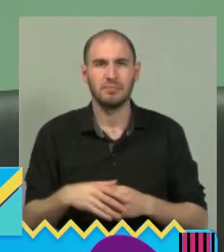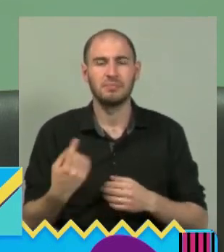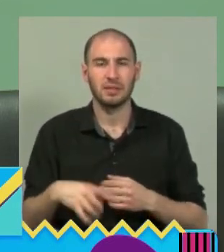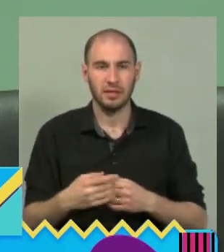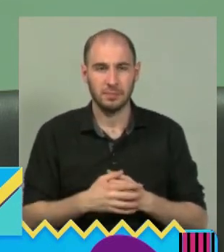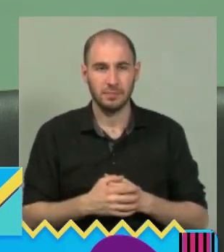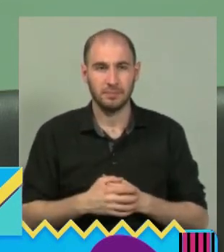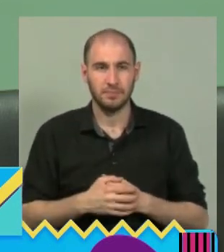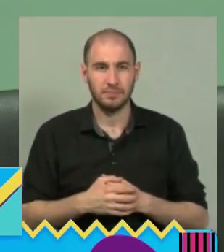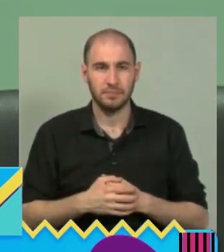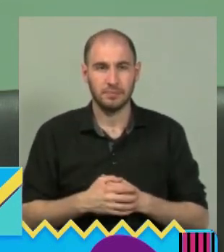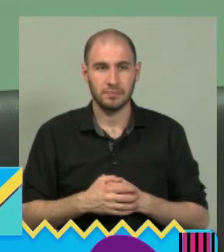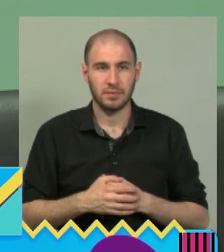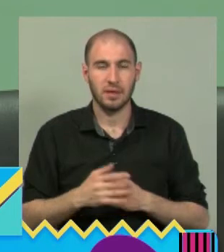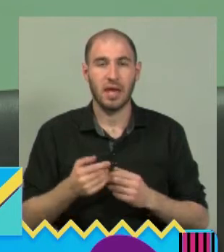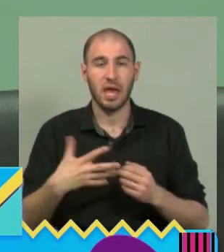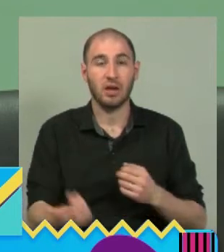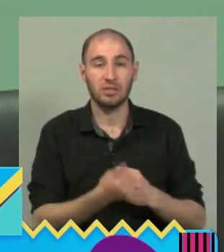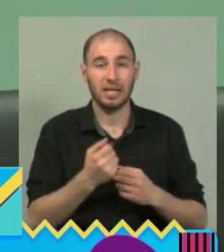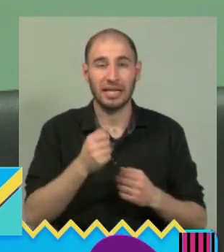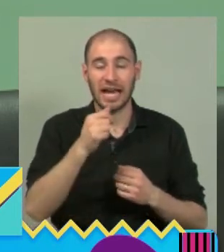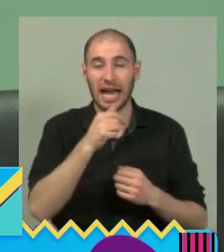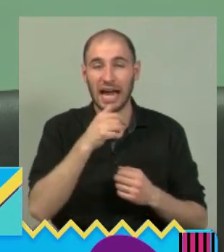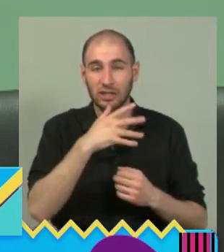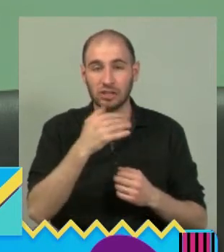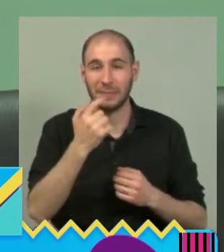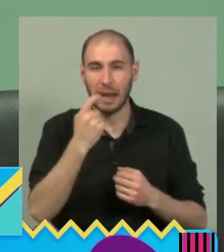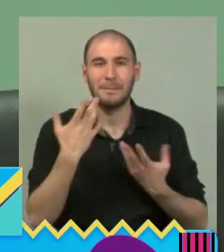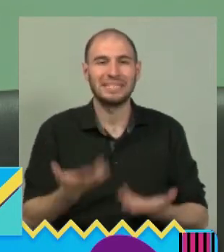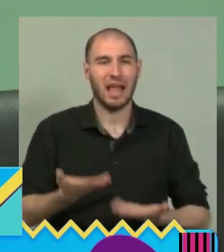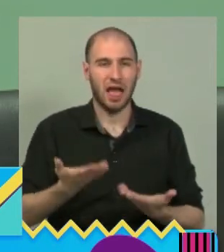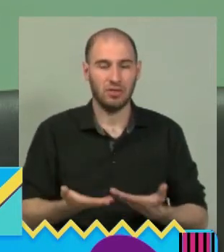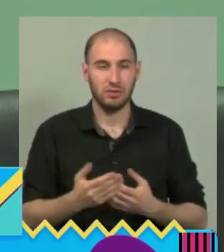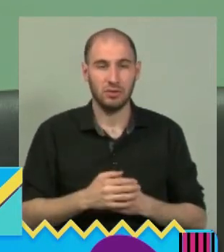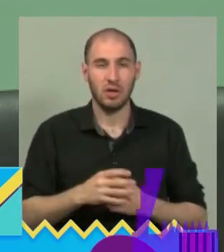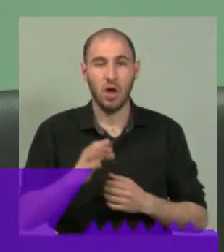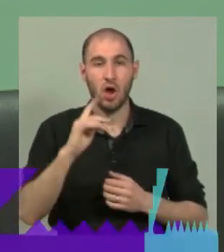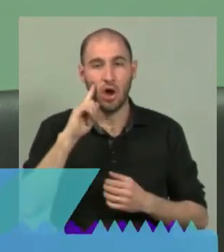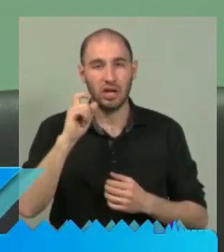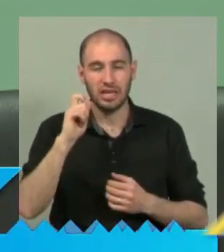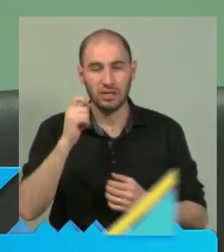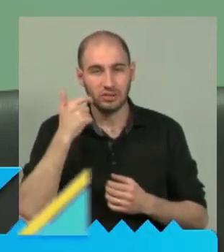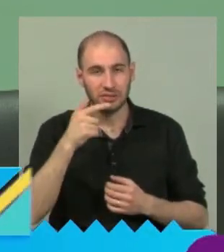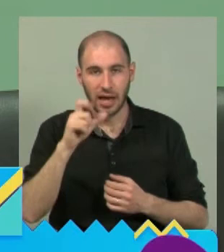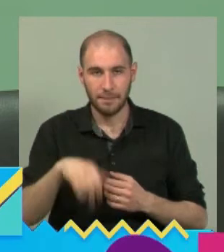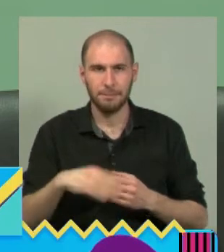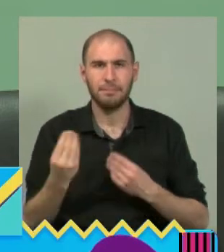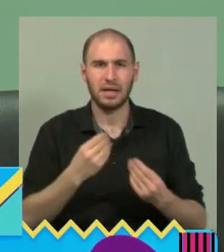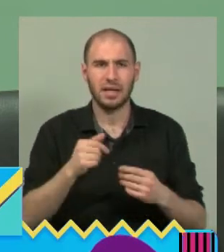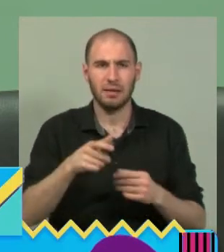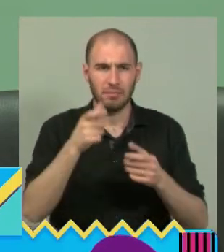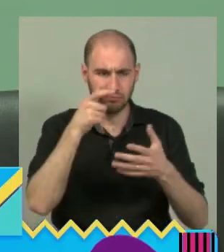era hacer una detección de 14 metales pesados con un oligoscam, que es un método para hacer